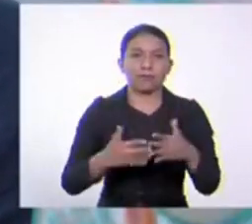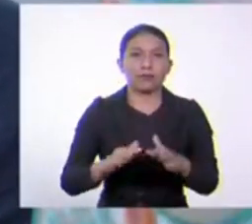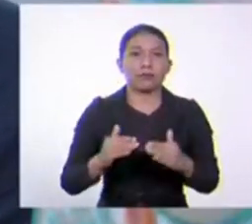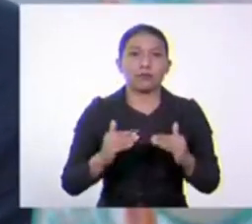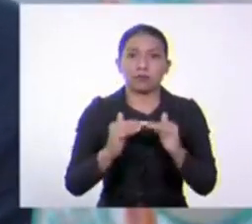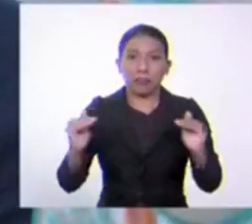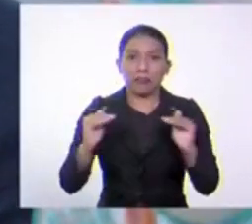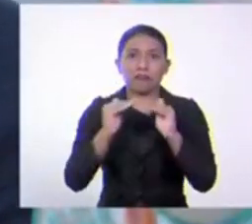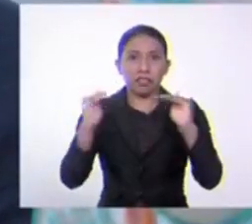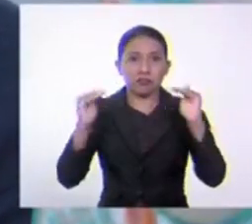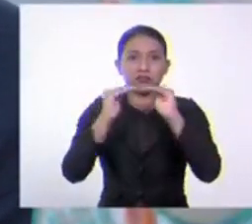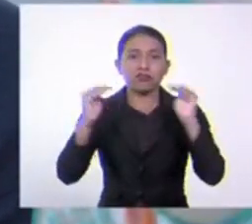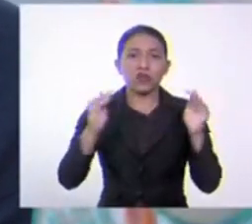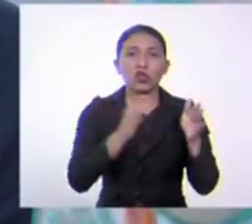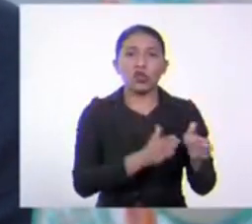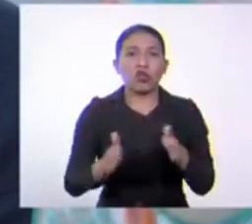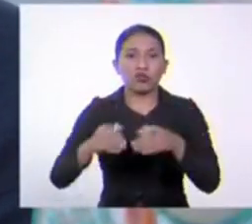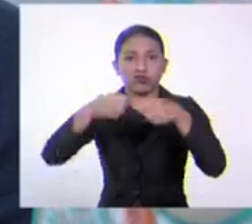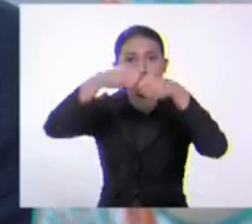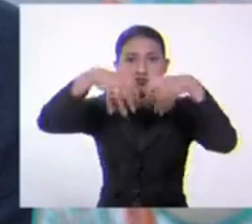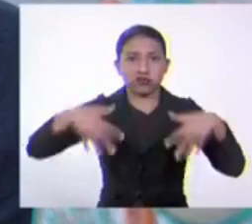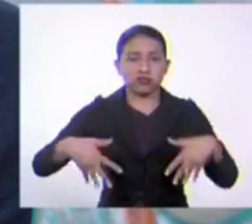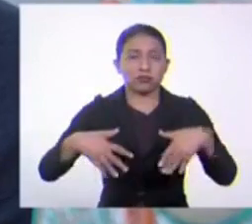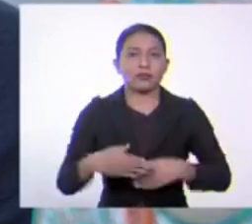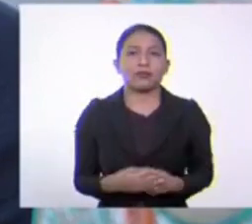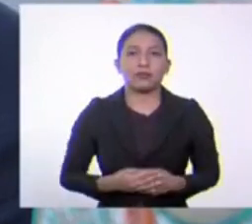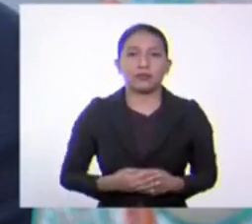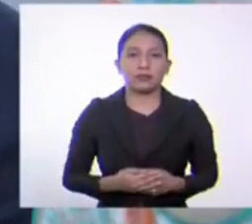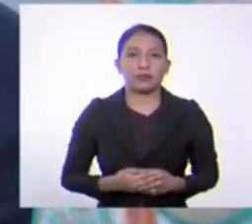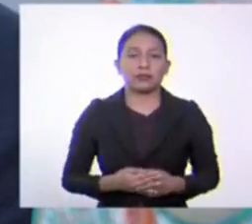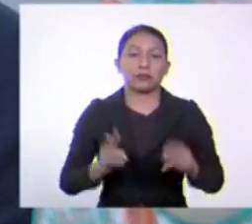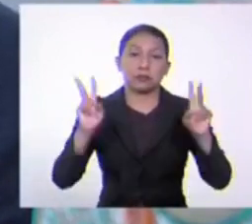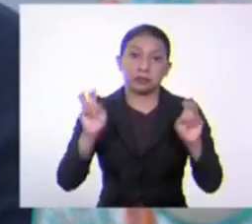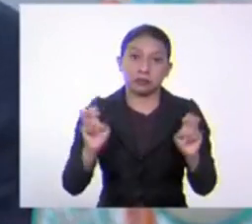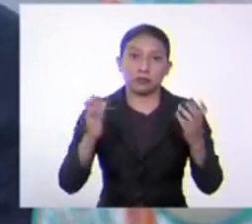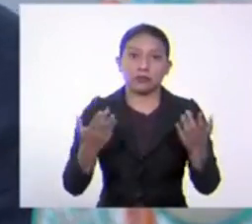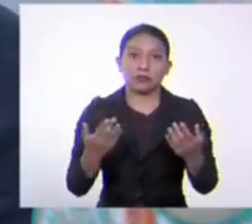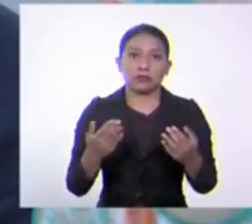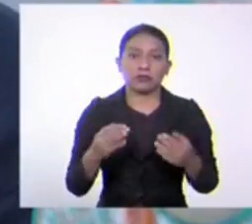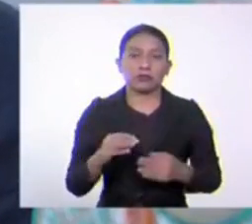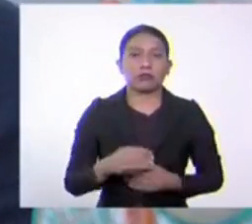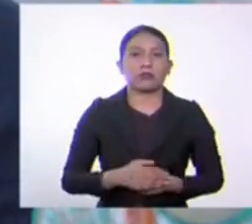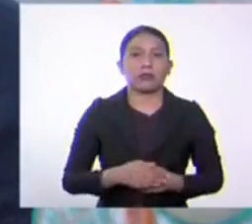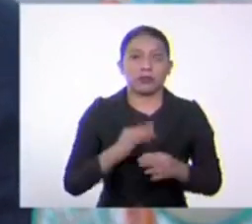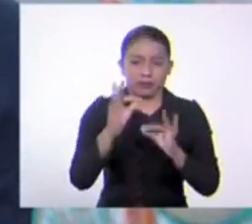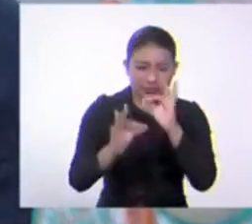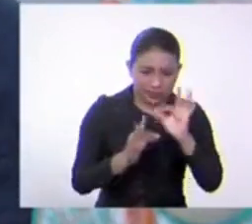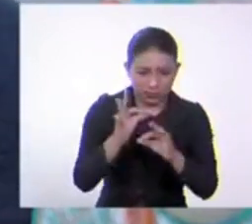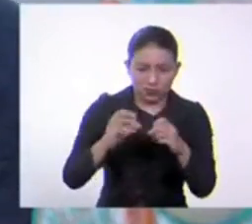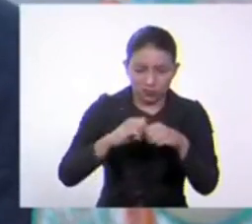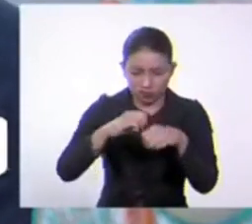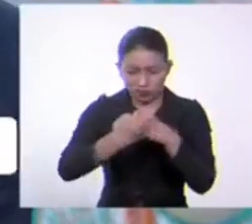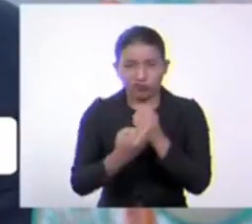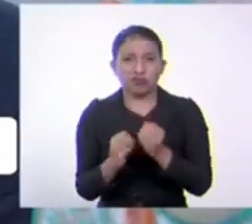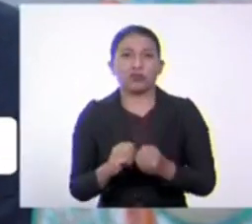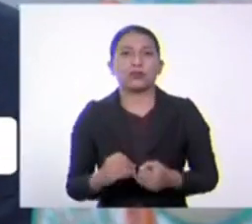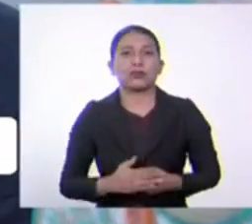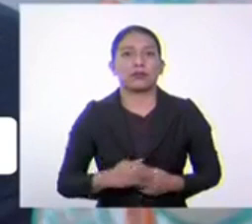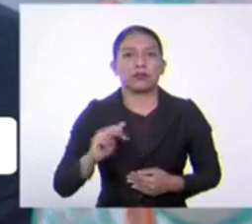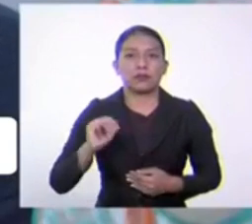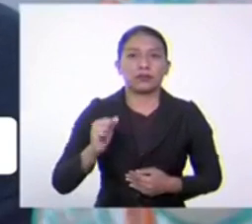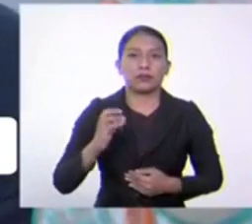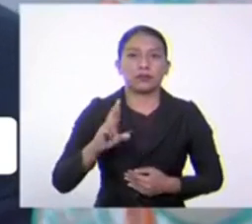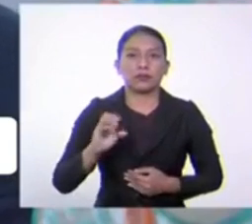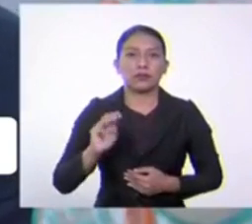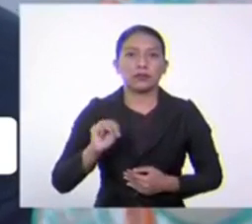de organización. En específico, hemos hablado del nivel atómico o molecular, el nivel de